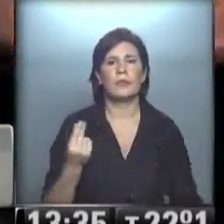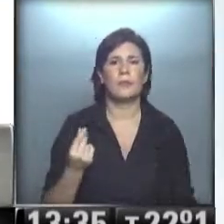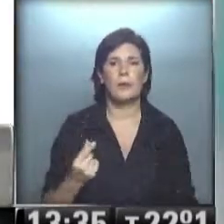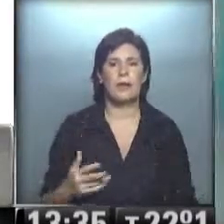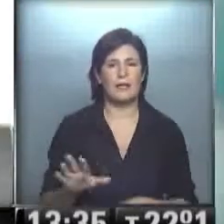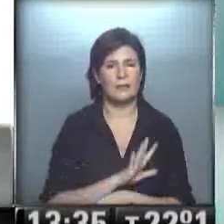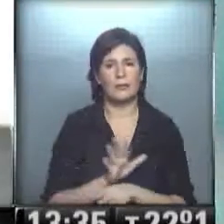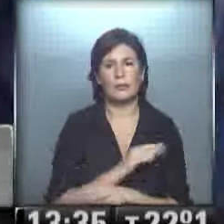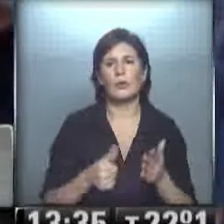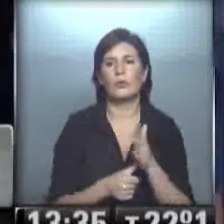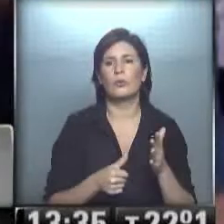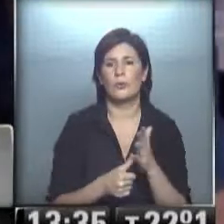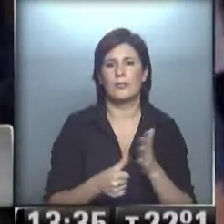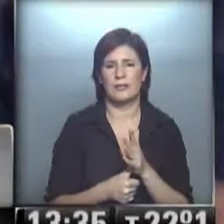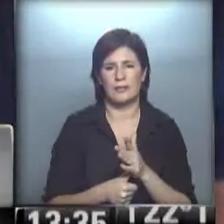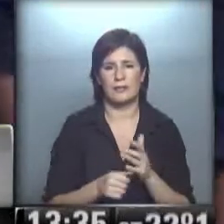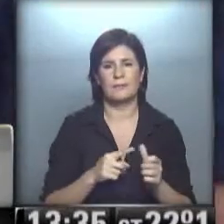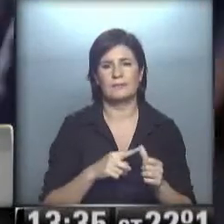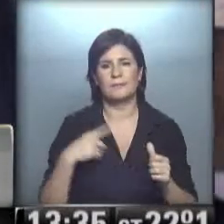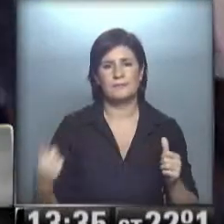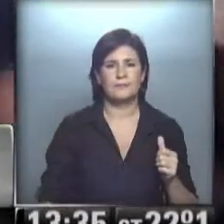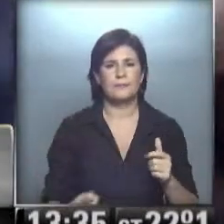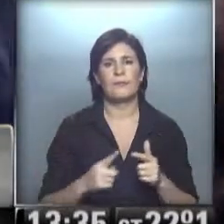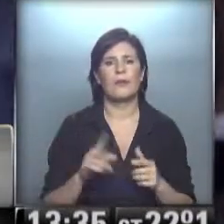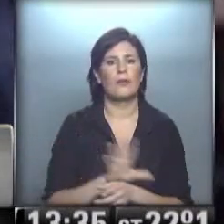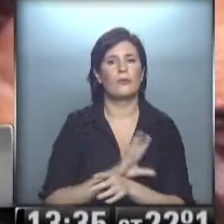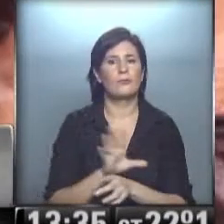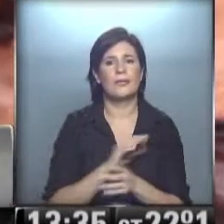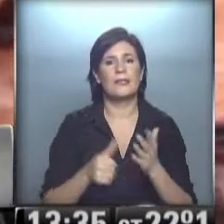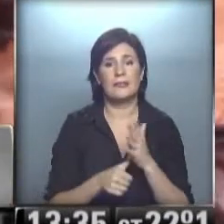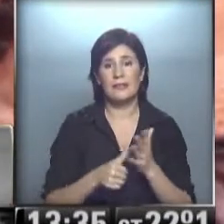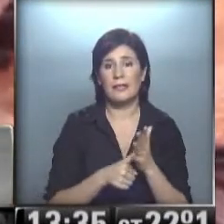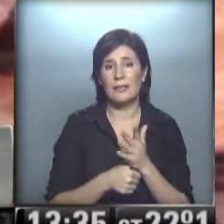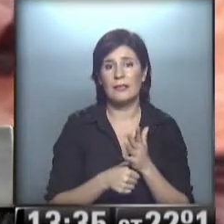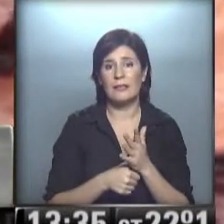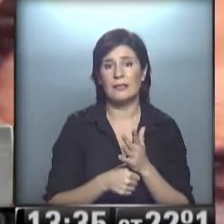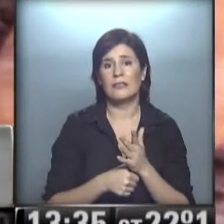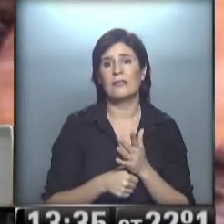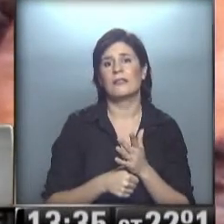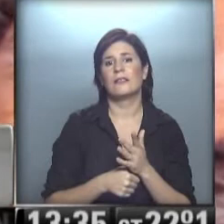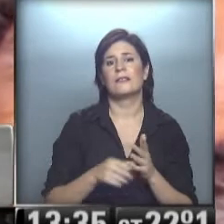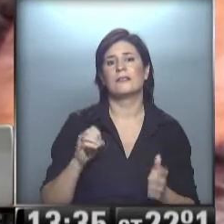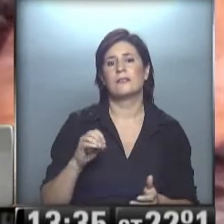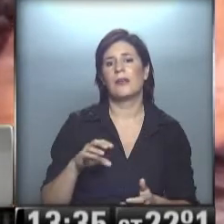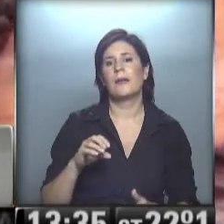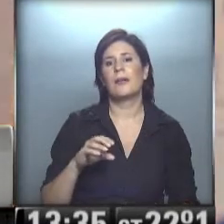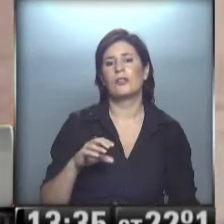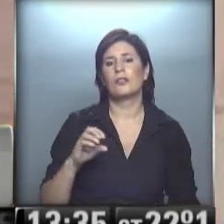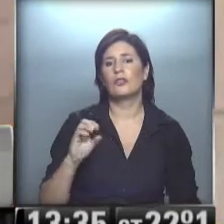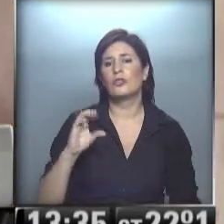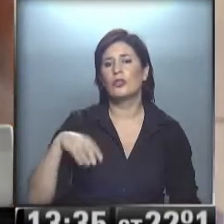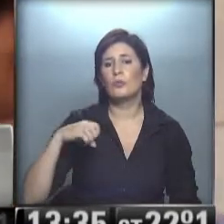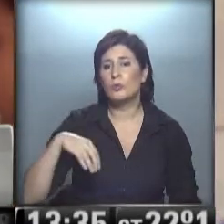documentales imperdibles, Madame Butterfly. Acá tenemos otro documental muy interesante que hace Alejandra Marino, que se llama ¿Cómo llegar a